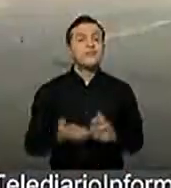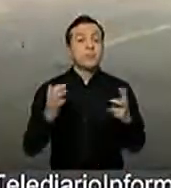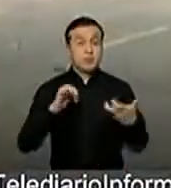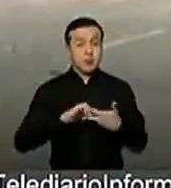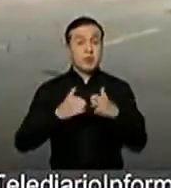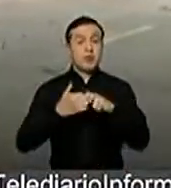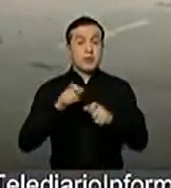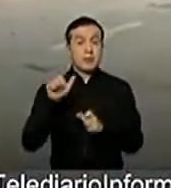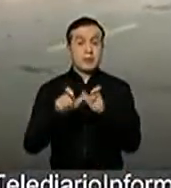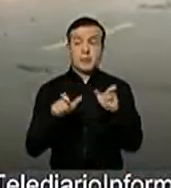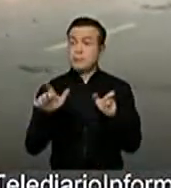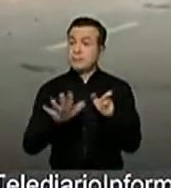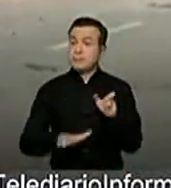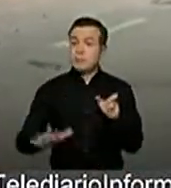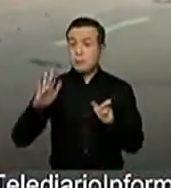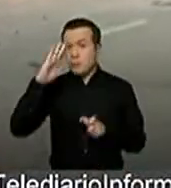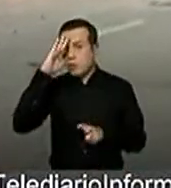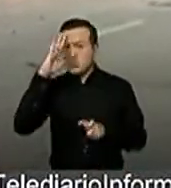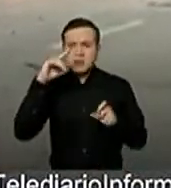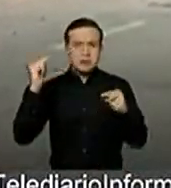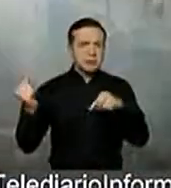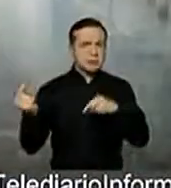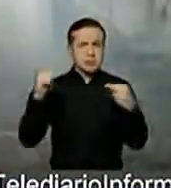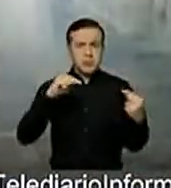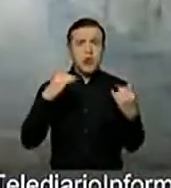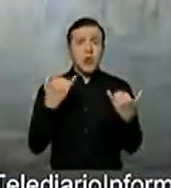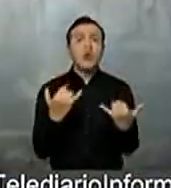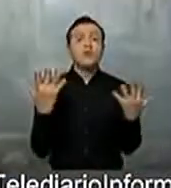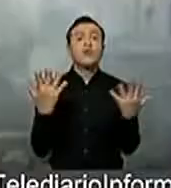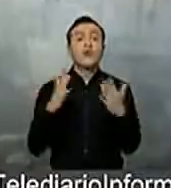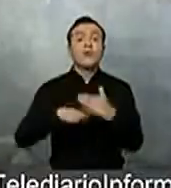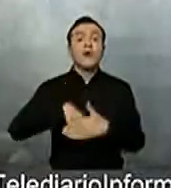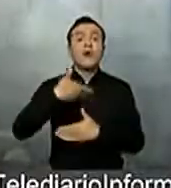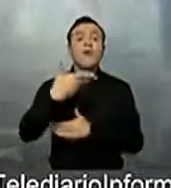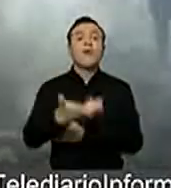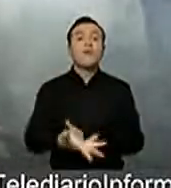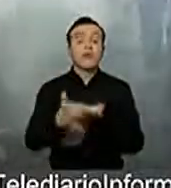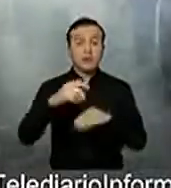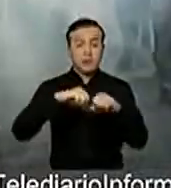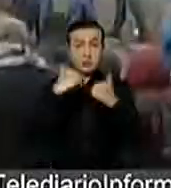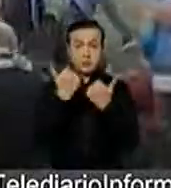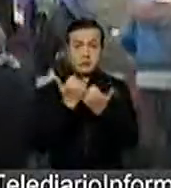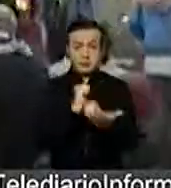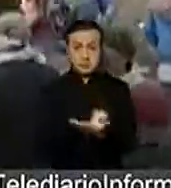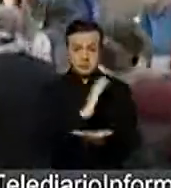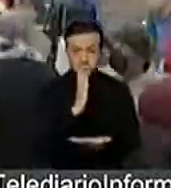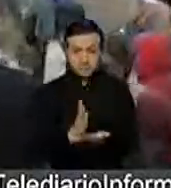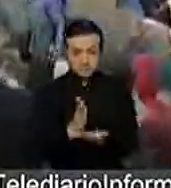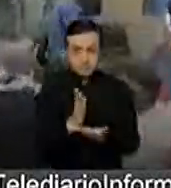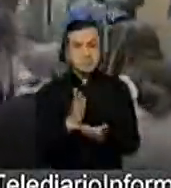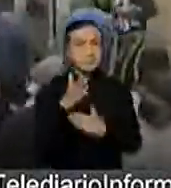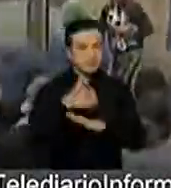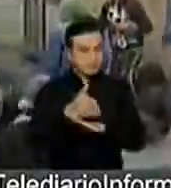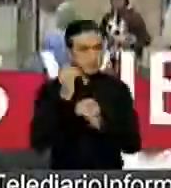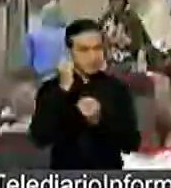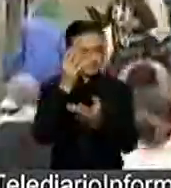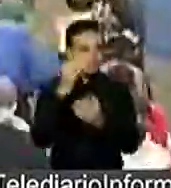Incidentes entre manifestantes y policías se registran a esta hora en los exteriores de la Asamblea Nacional. Les tendremos un